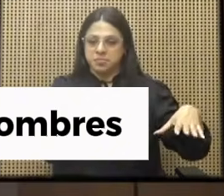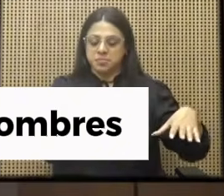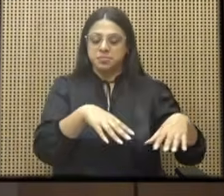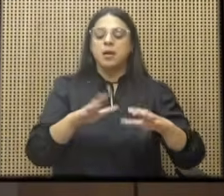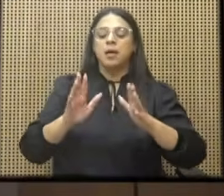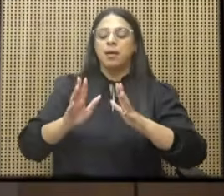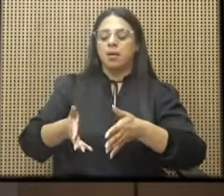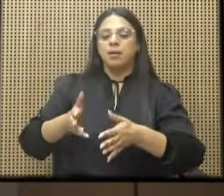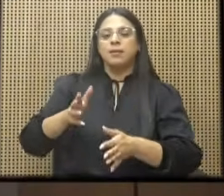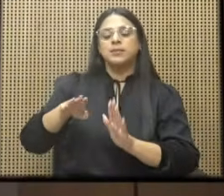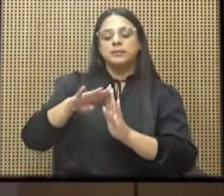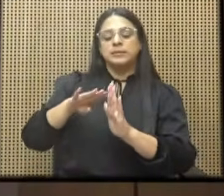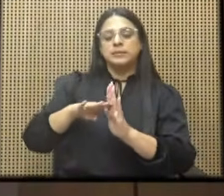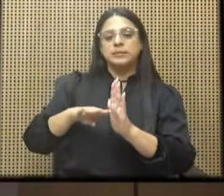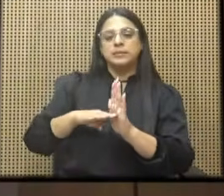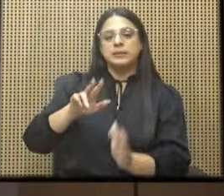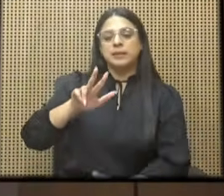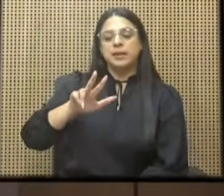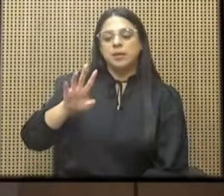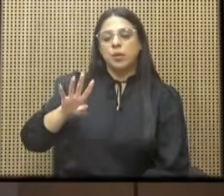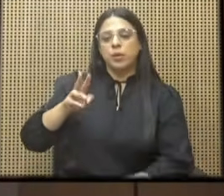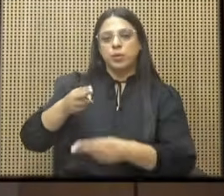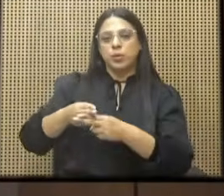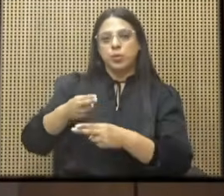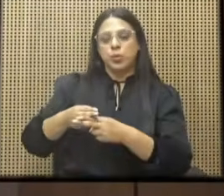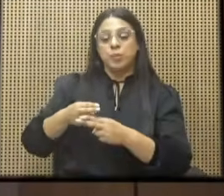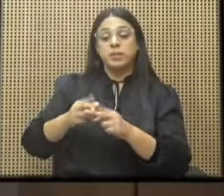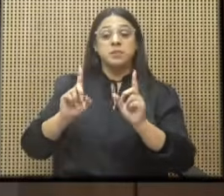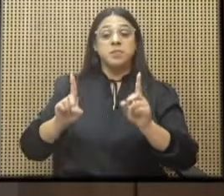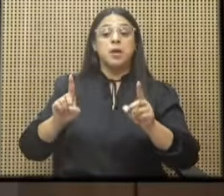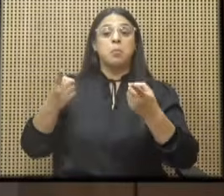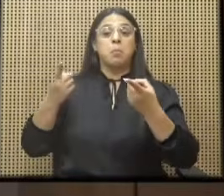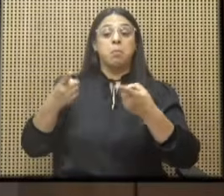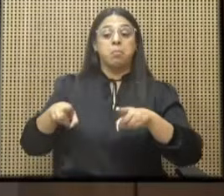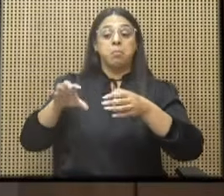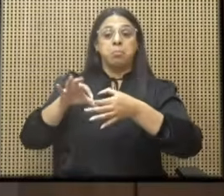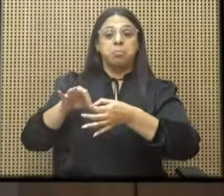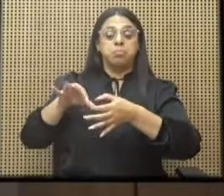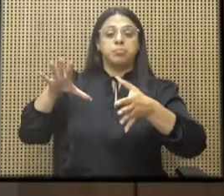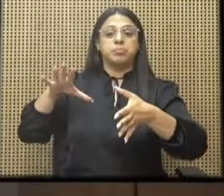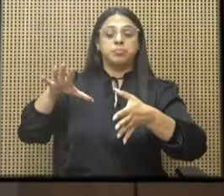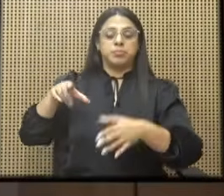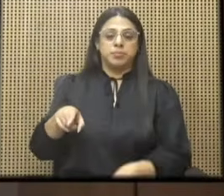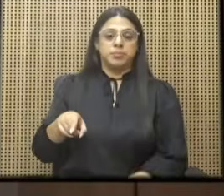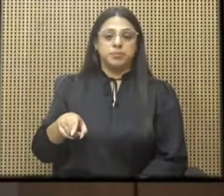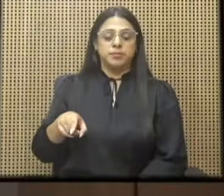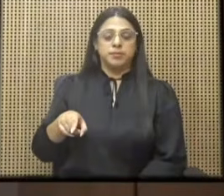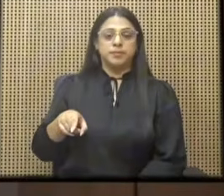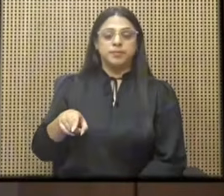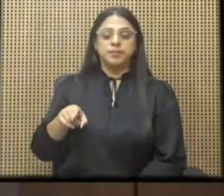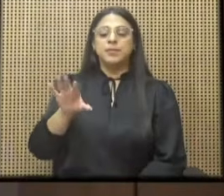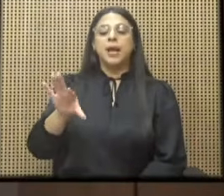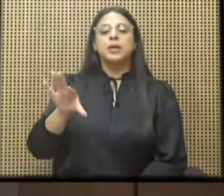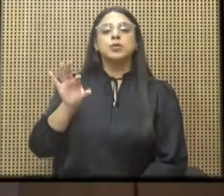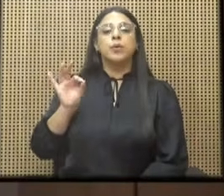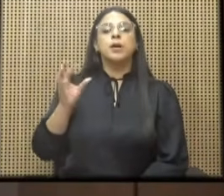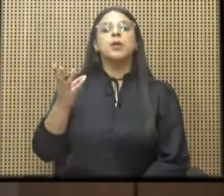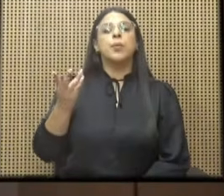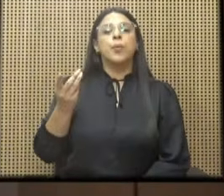34 nombres. Pero por arte de birloque, nada más escogieron